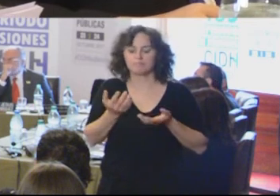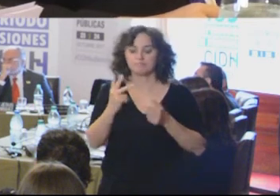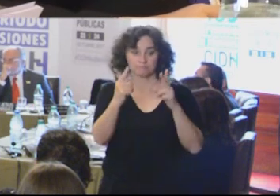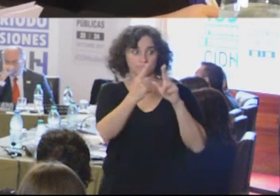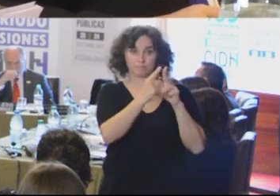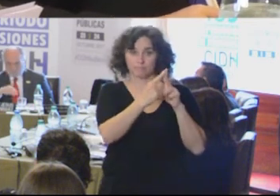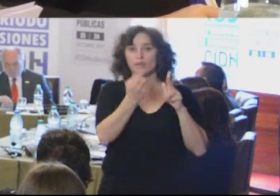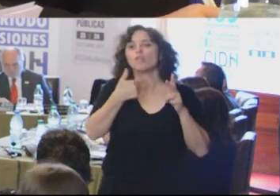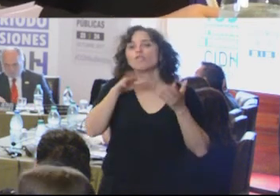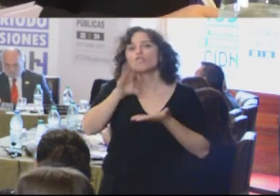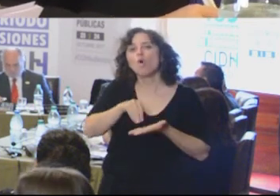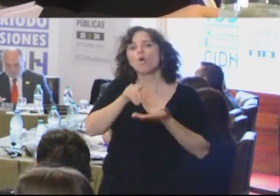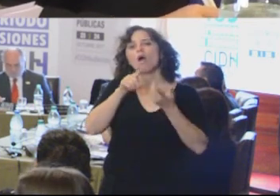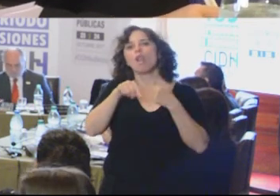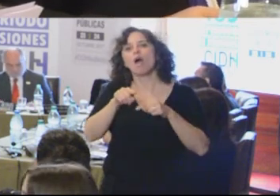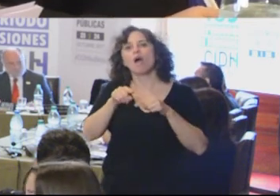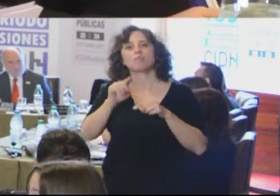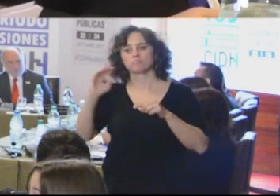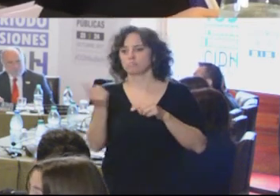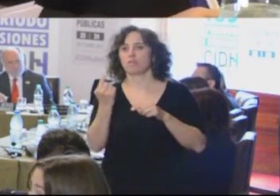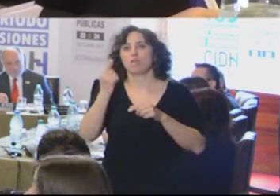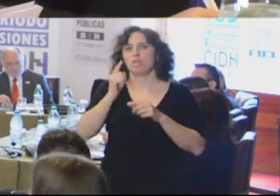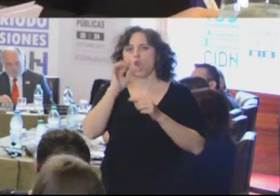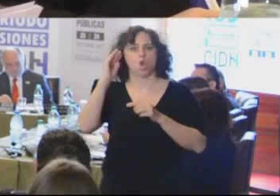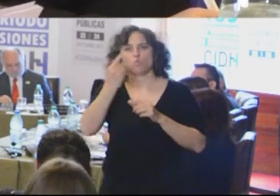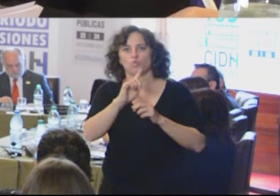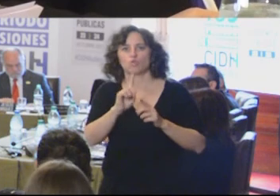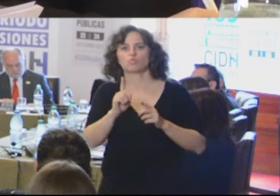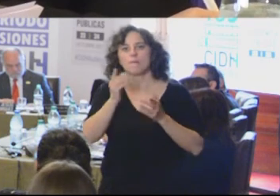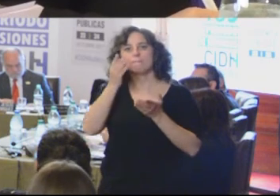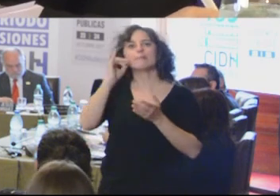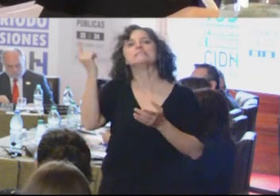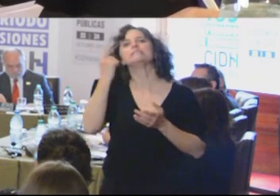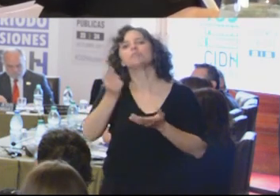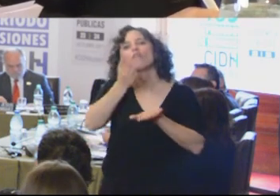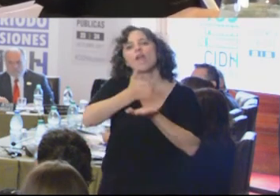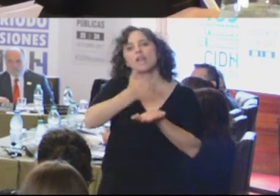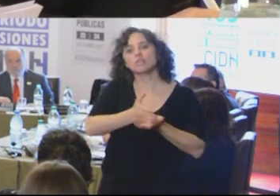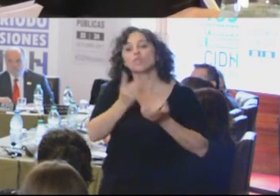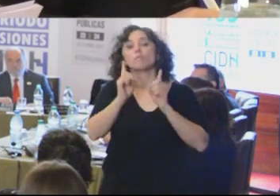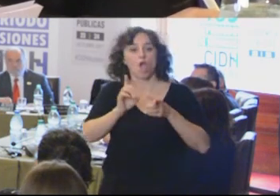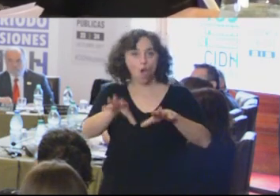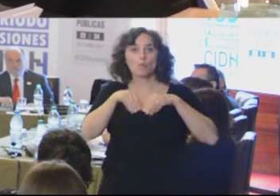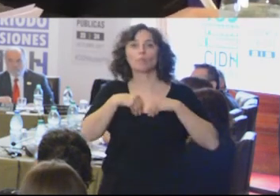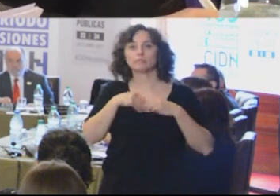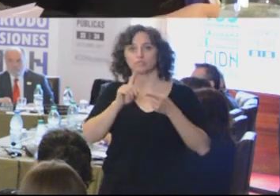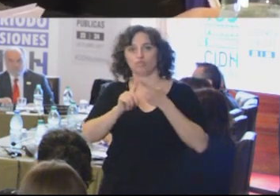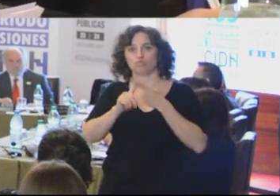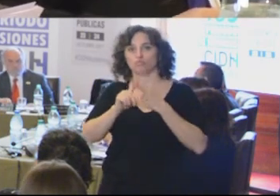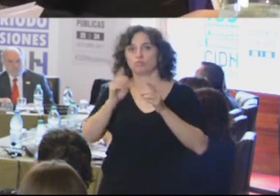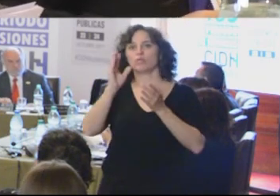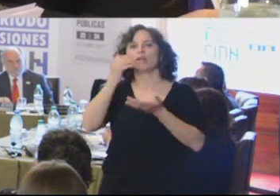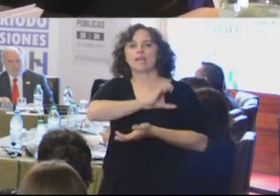disposición en contrario desconoce principios y derechos constitucionales así como compromisos asumidos por el estado colombiano ante la